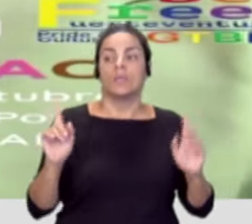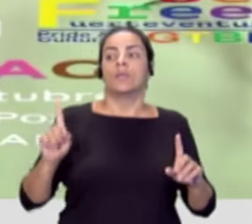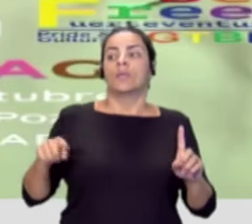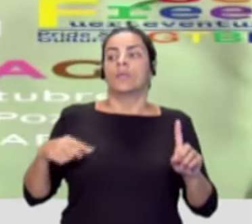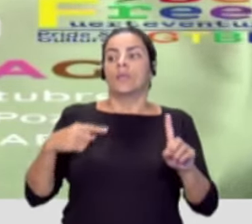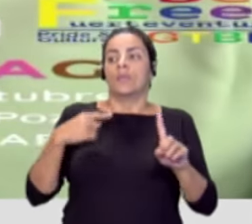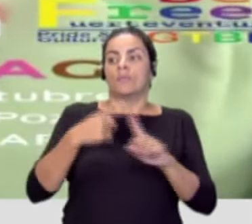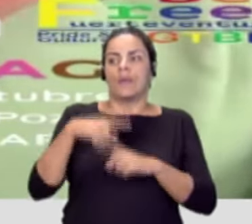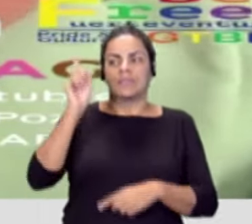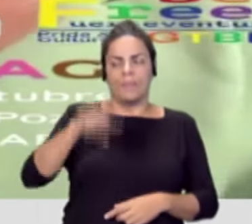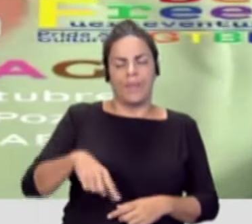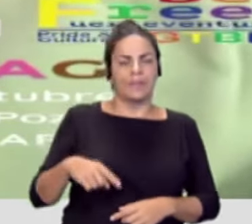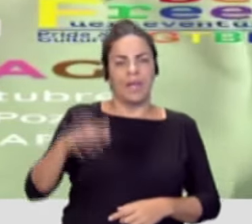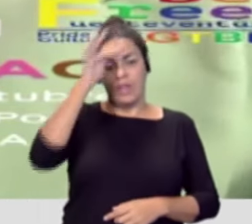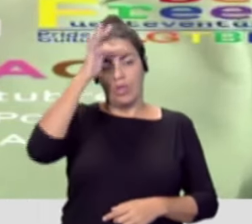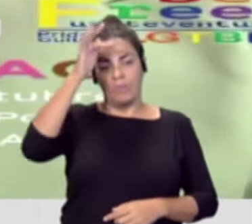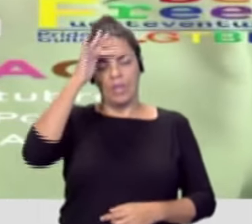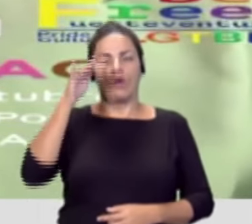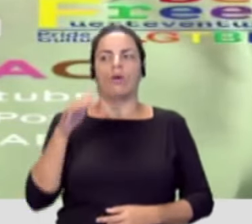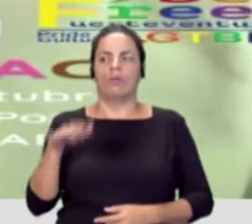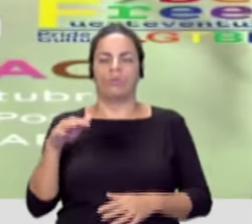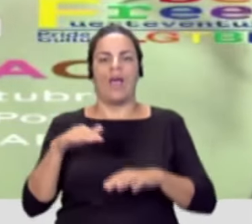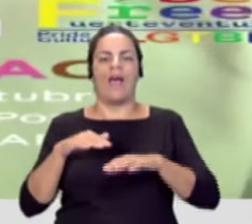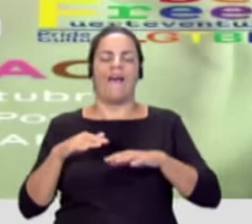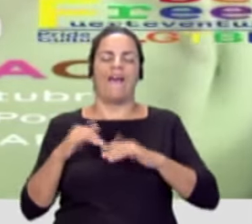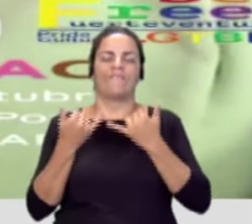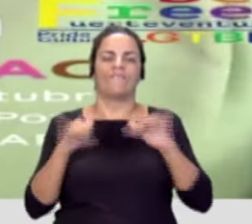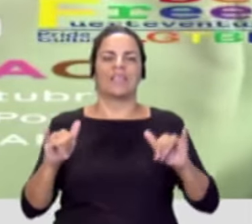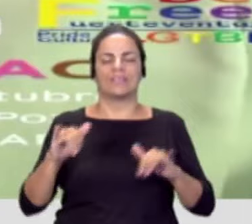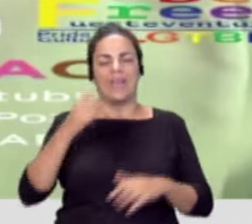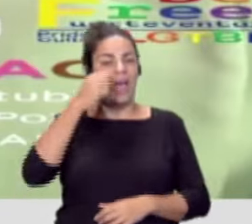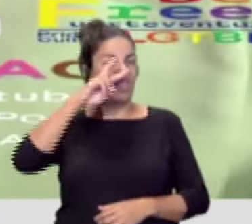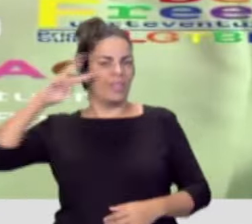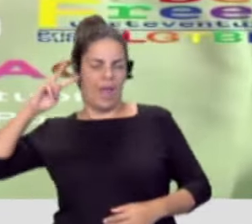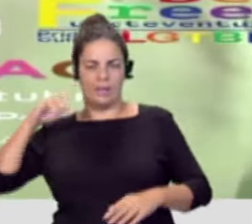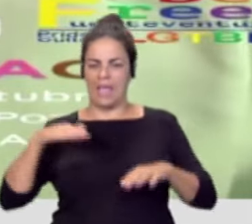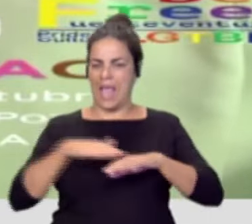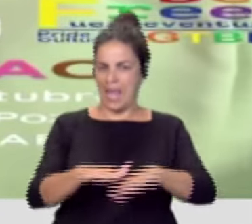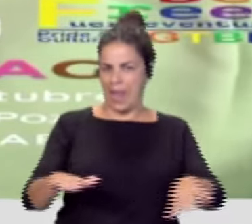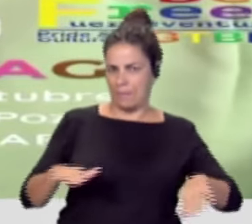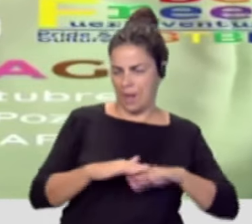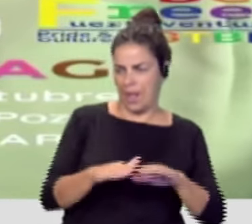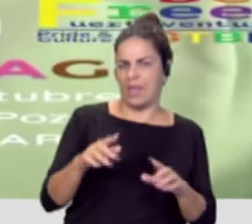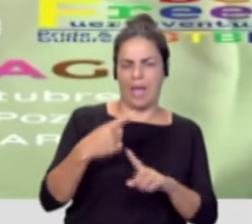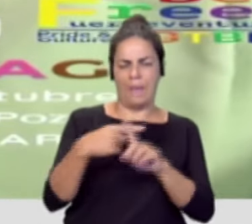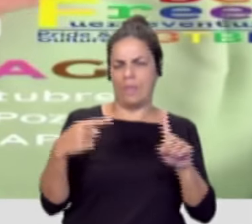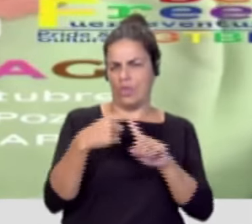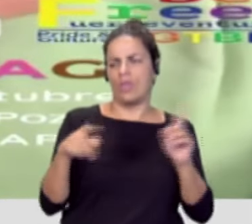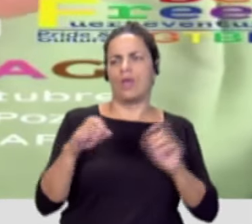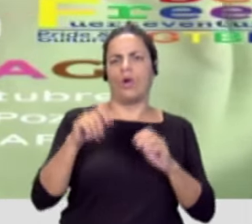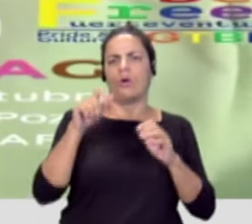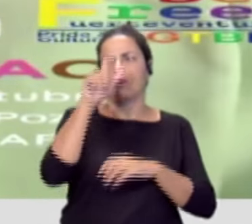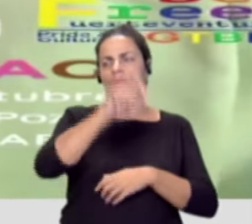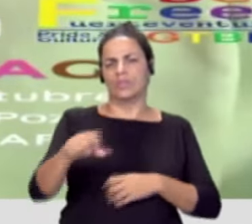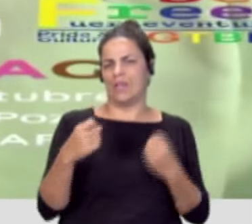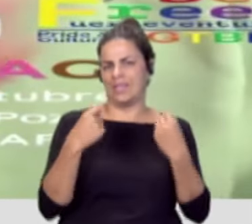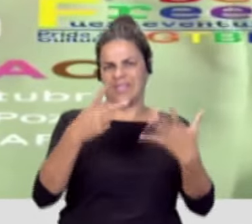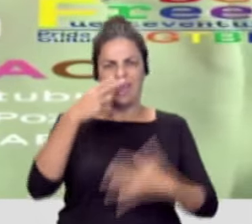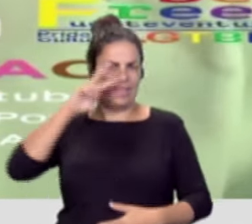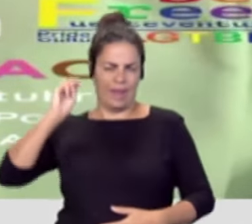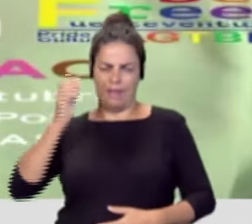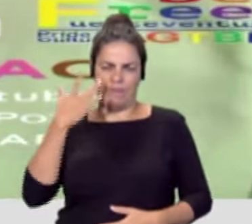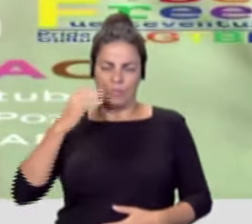una fiesta drag en la playa a las 1 del mediodía con 6 de los drags más conocidos de Canarias, Amor Lomeida de presentadora,